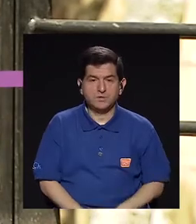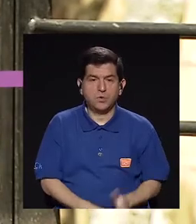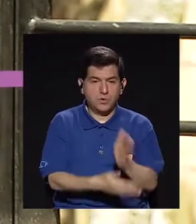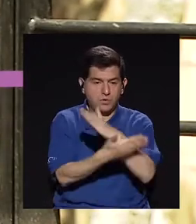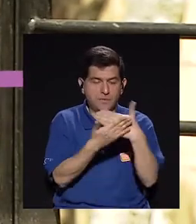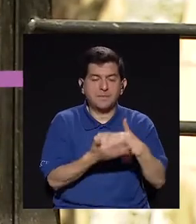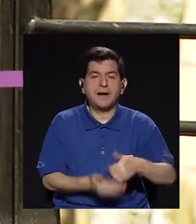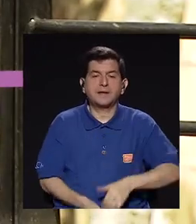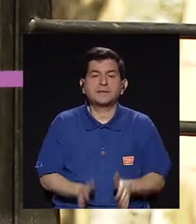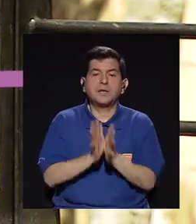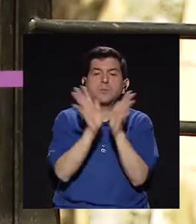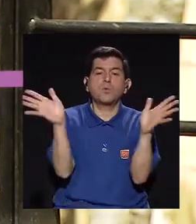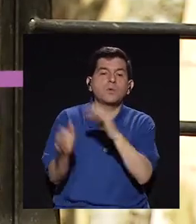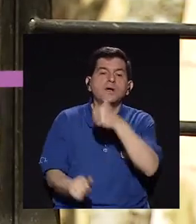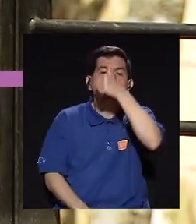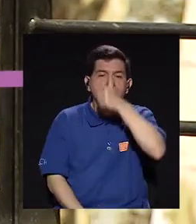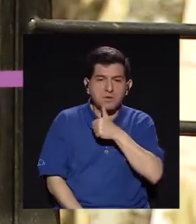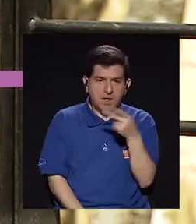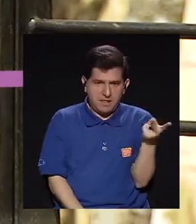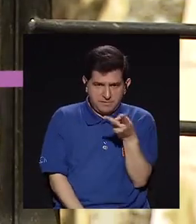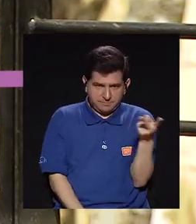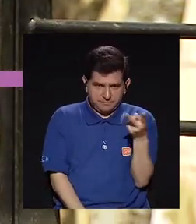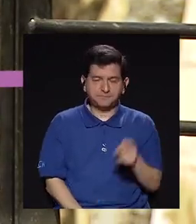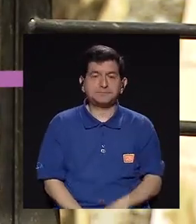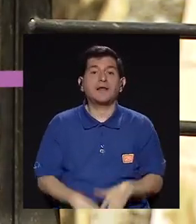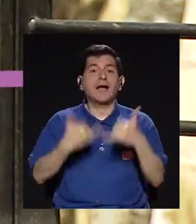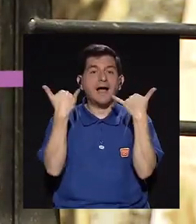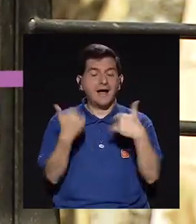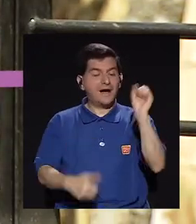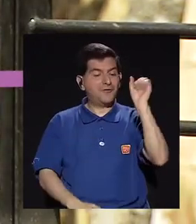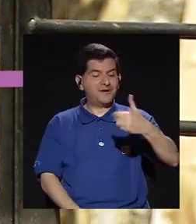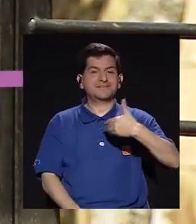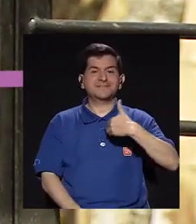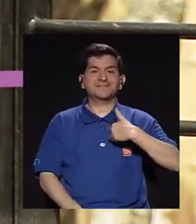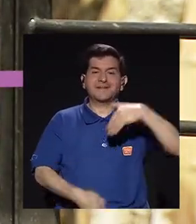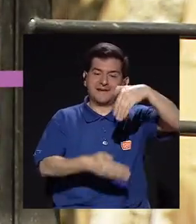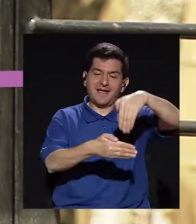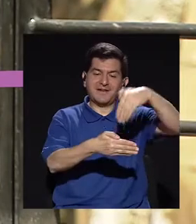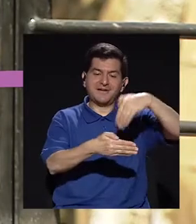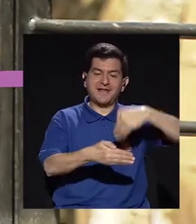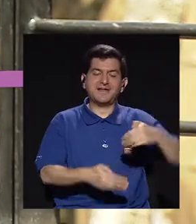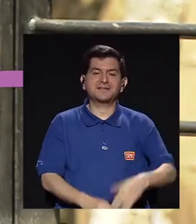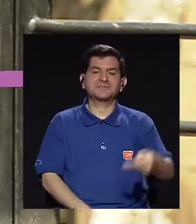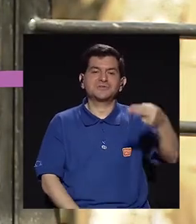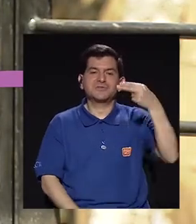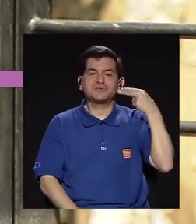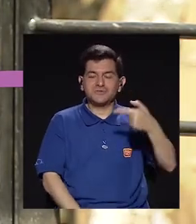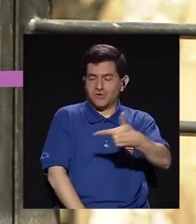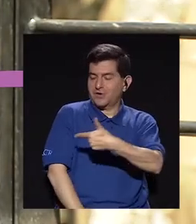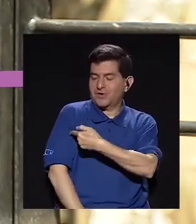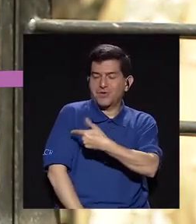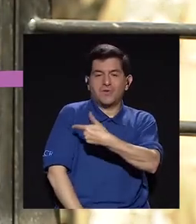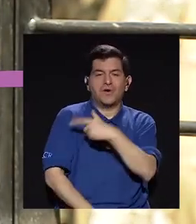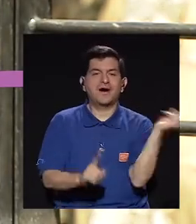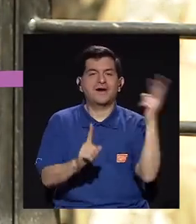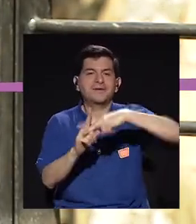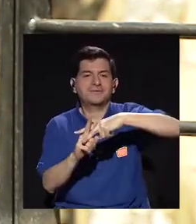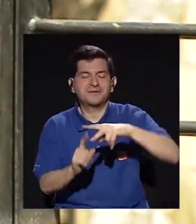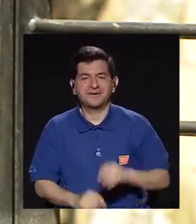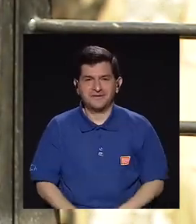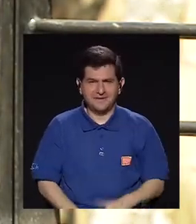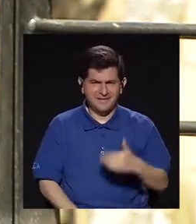obligatorio tanto para la parte pública como para la parte privada. Entonces, ahora sí vamos a tener ya un registro histórico de las vacunas que se